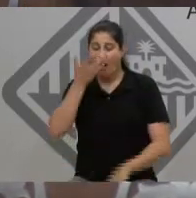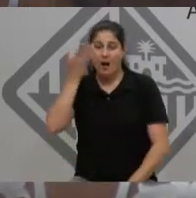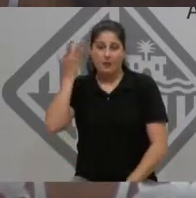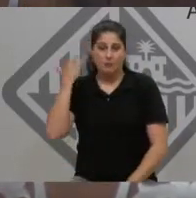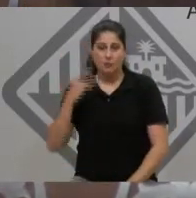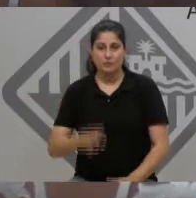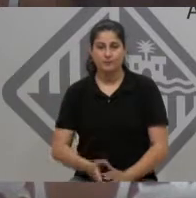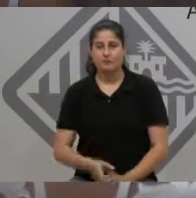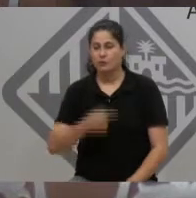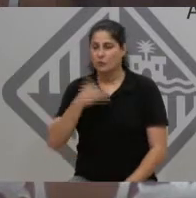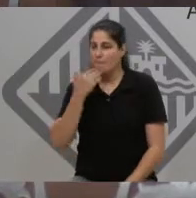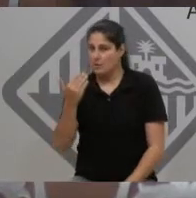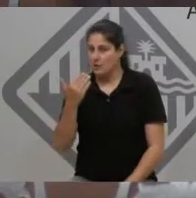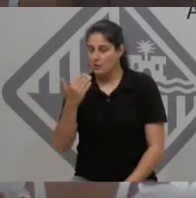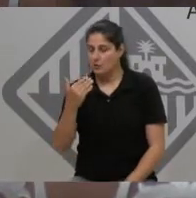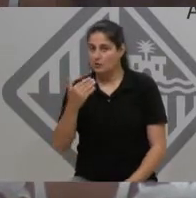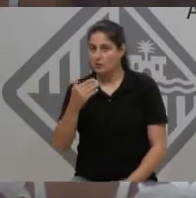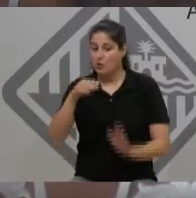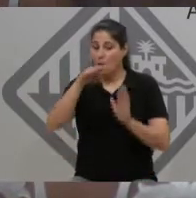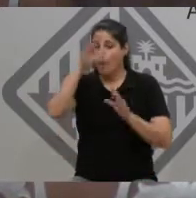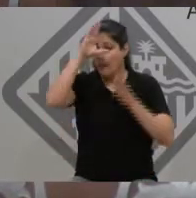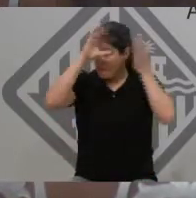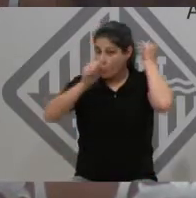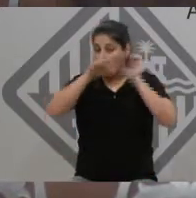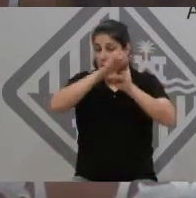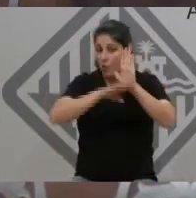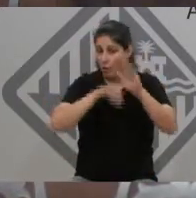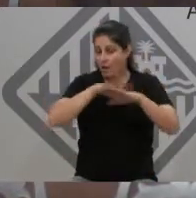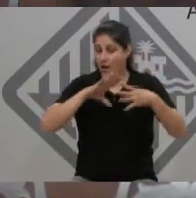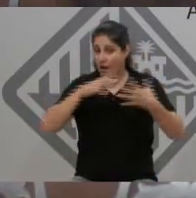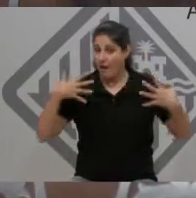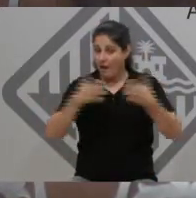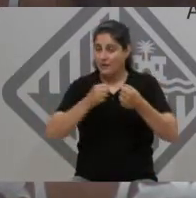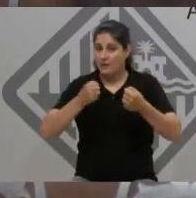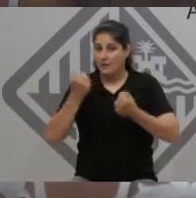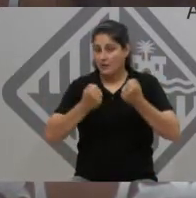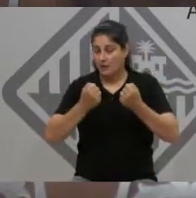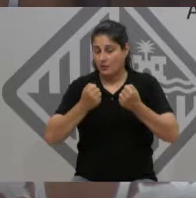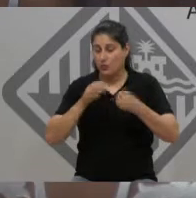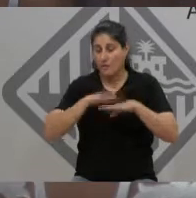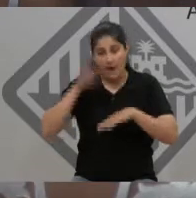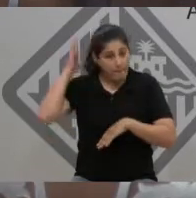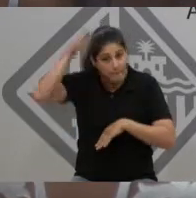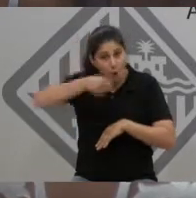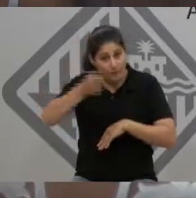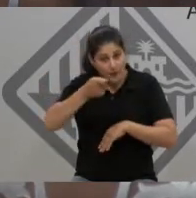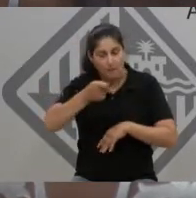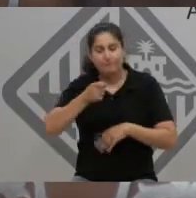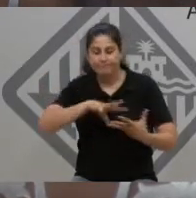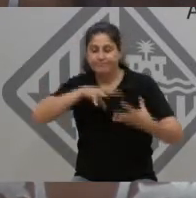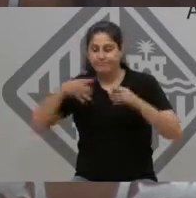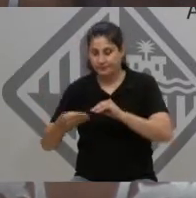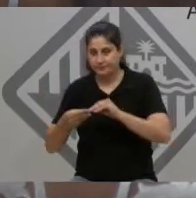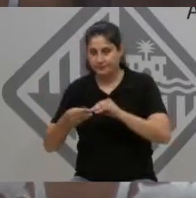eso solicitamos la adaptación del protocolo de accidentes de tráfico del Cuerpo de Bomberos de Palma. En el